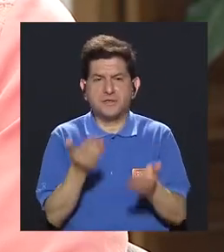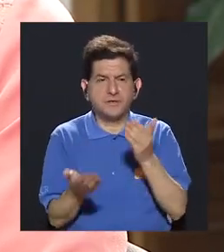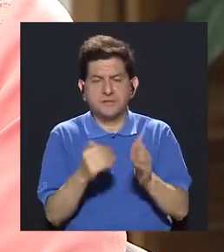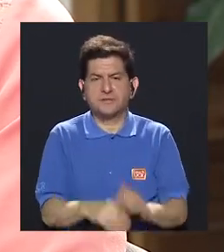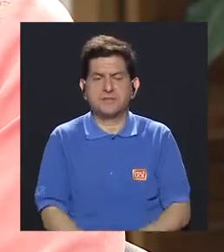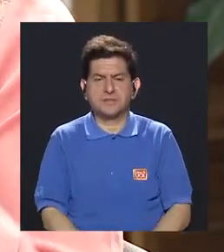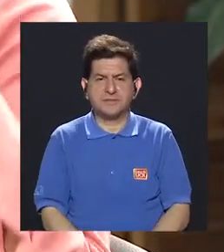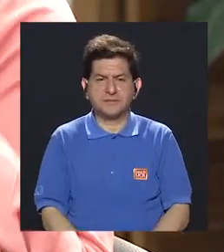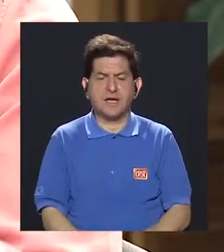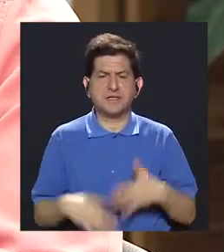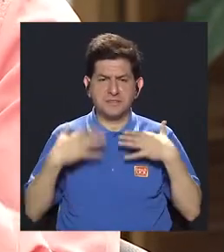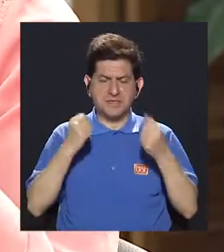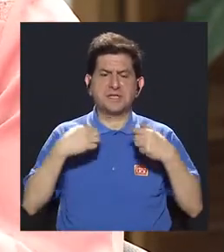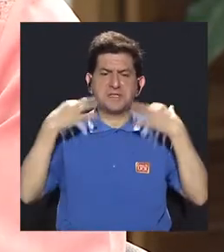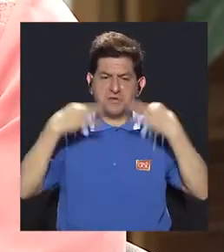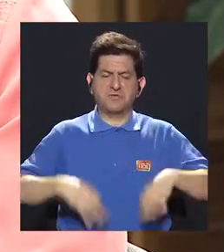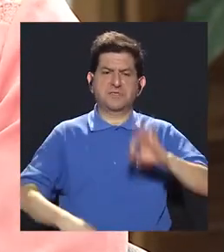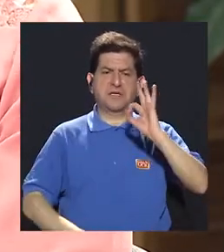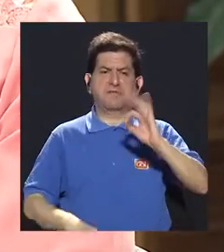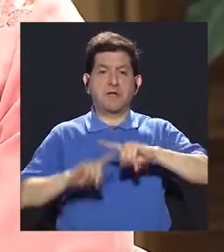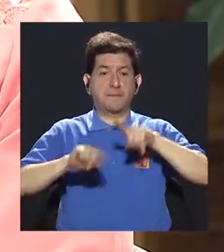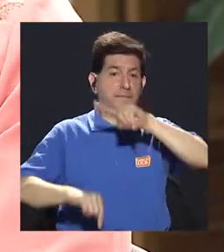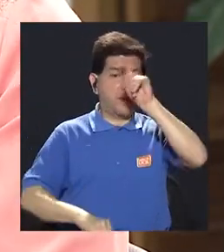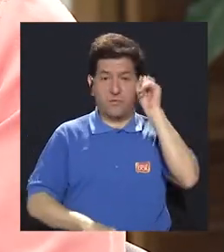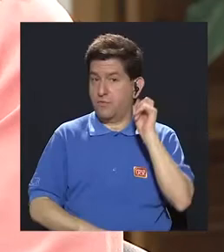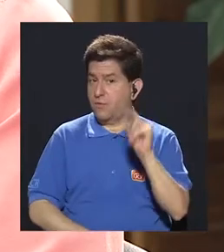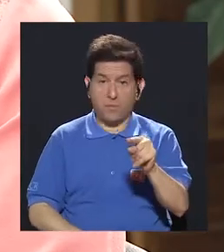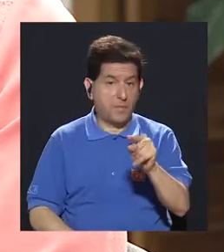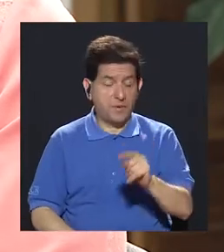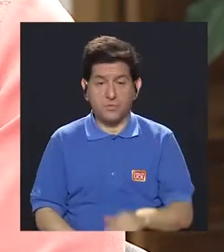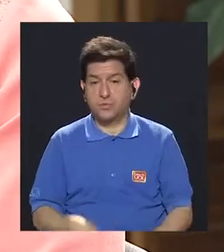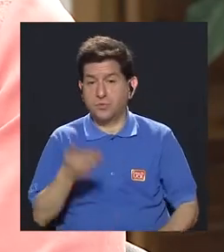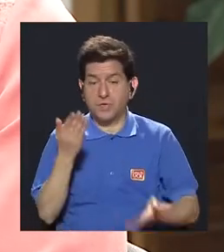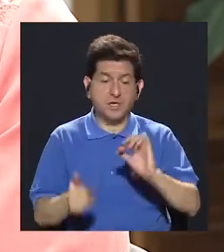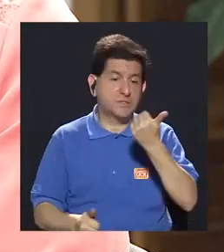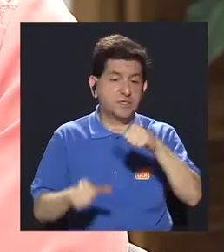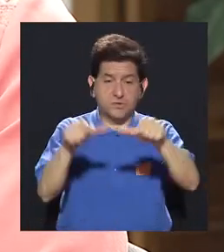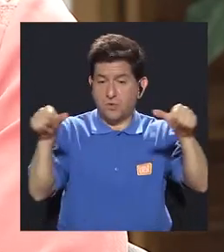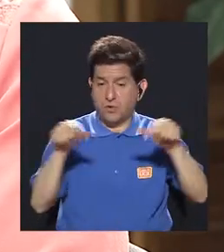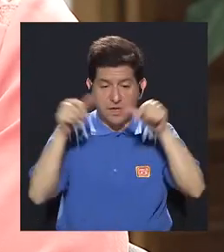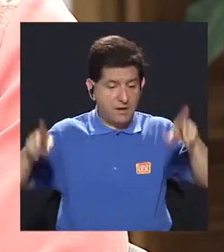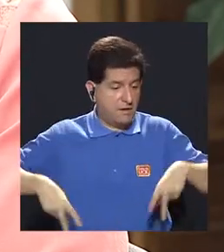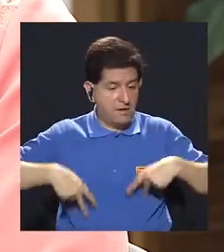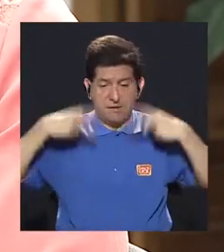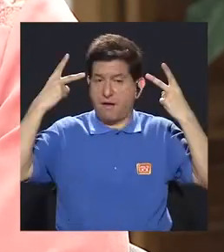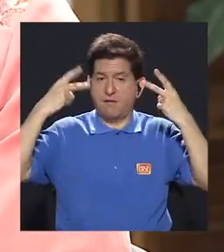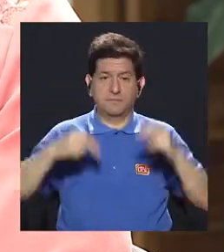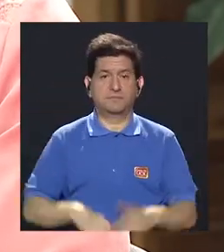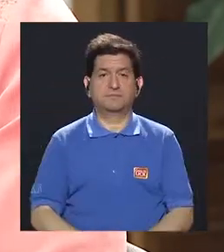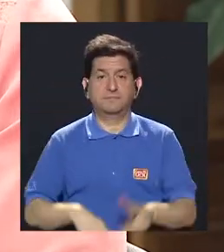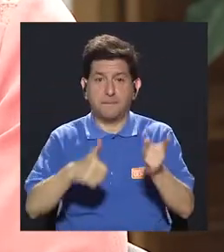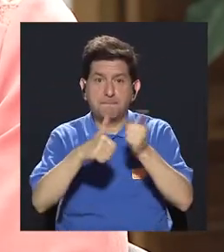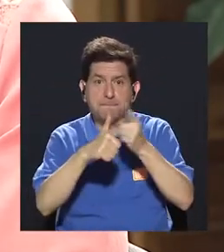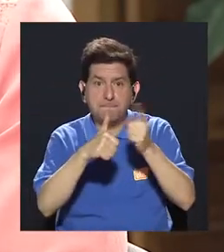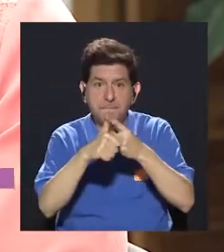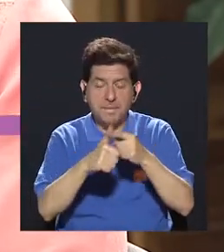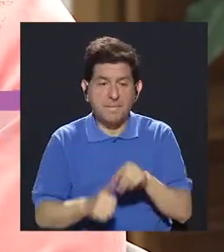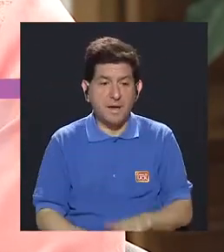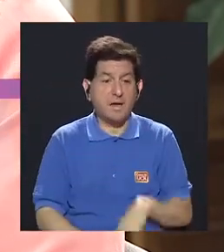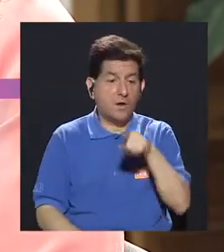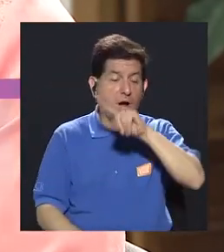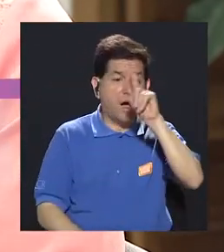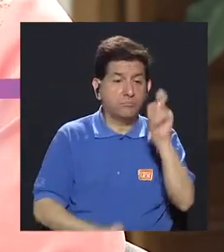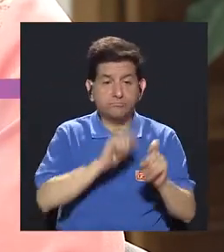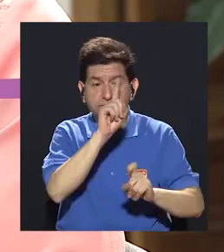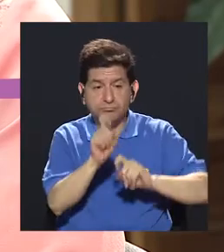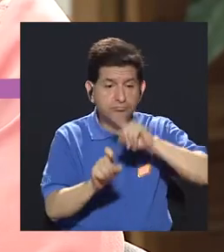bien en cuanto a su salud física, pero no se han preguntado muchas veces sobre algunas otras áreas de su vida. Entonces, lo primero con lo que se topan